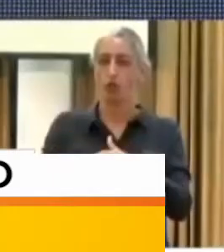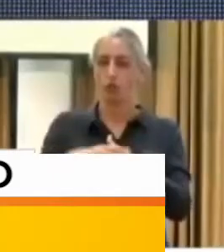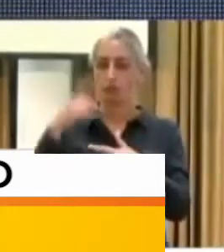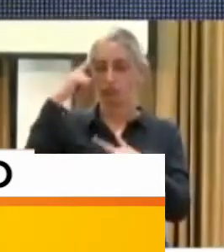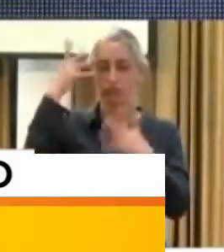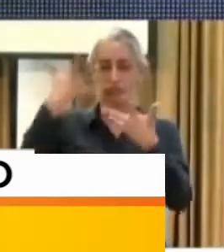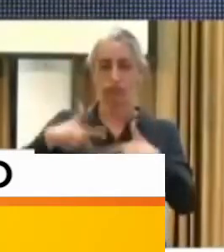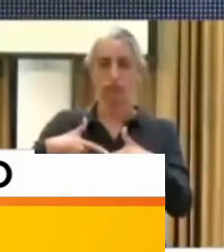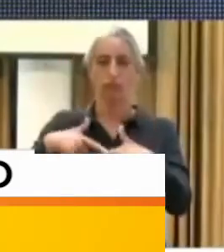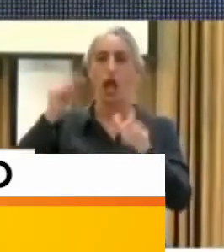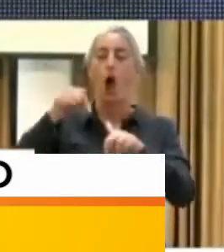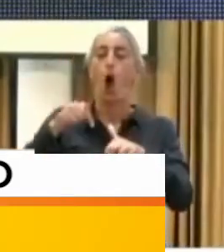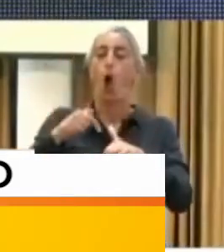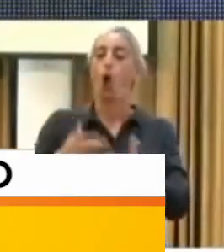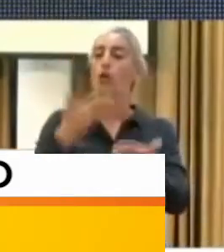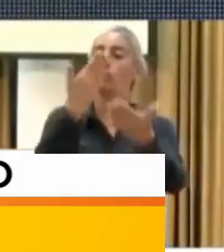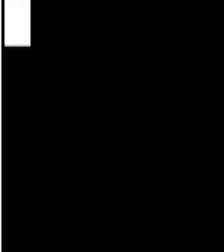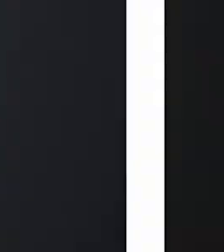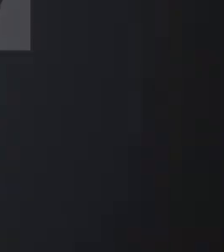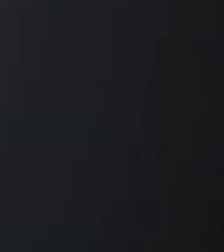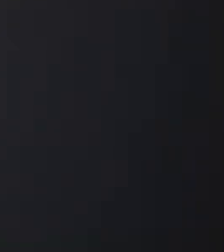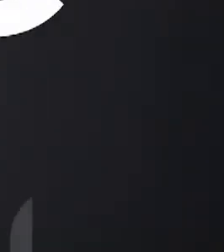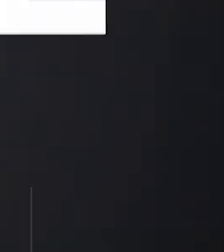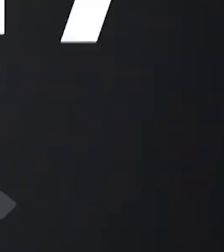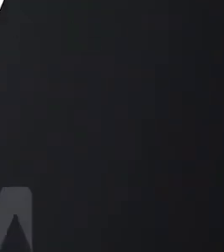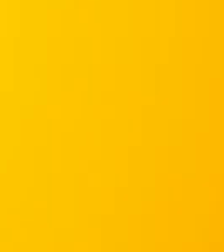más de 20 ordenanza ante ustedes